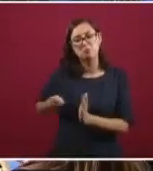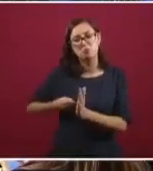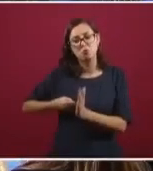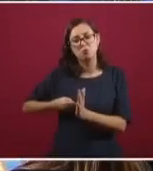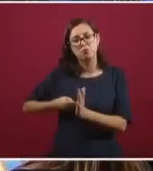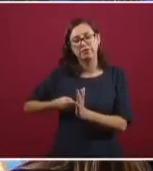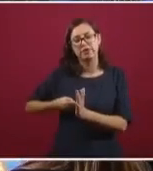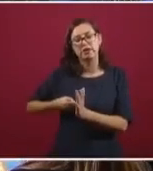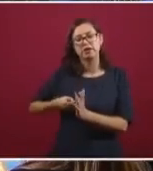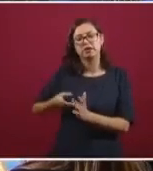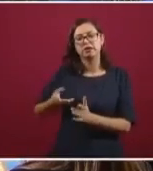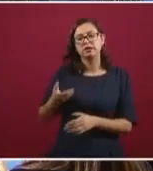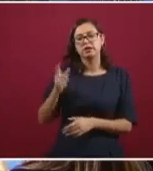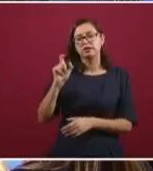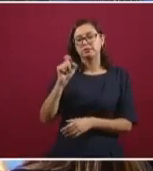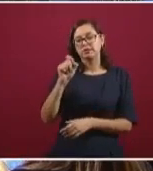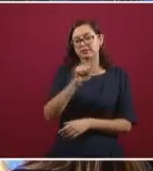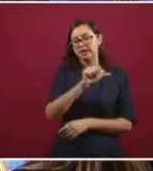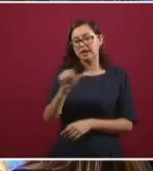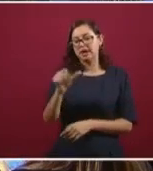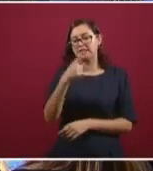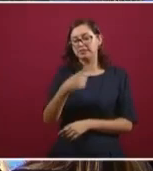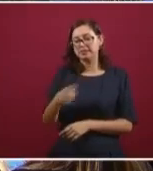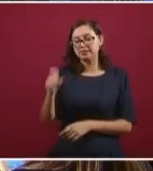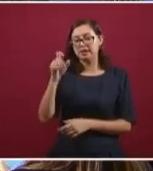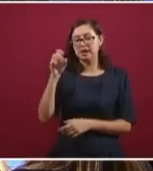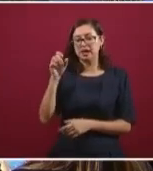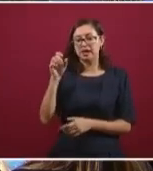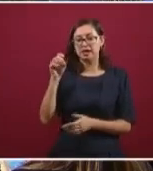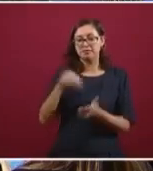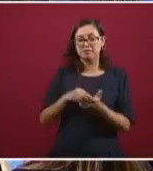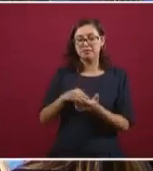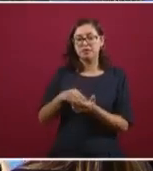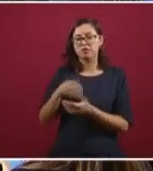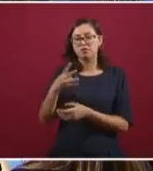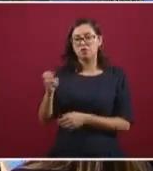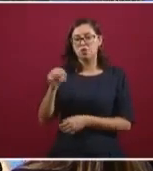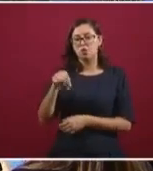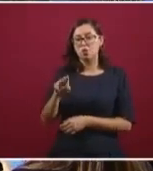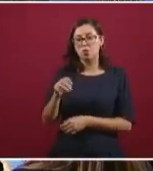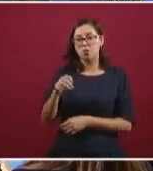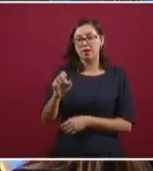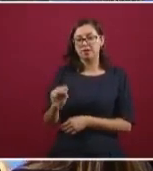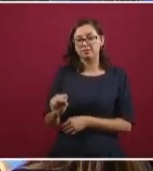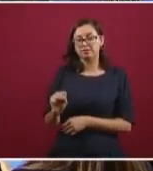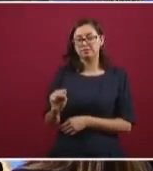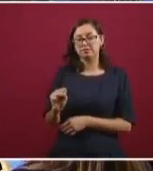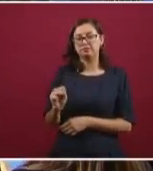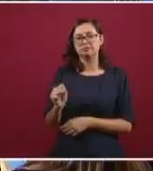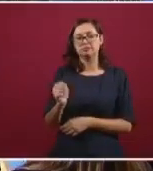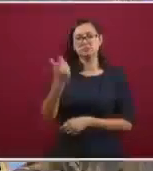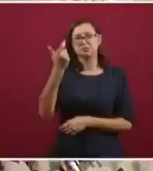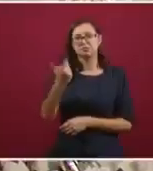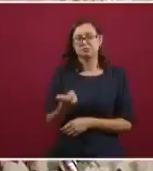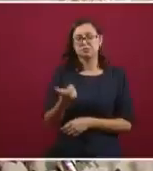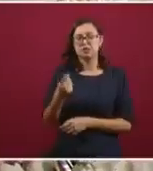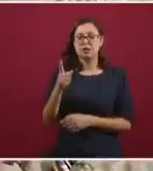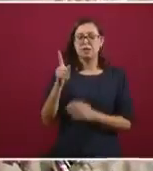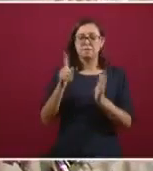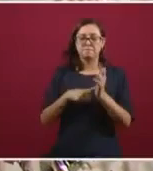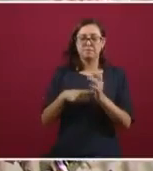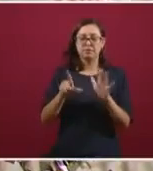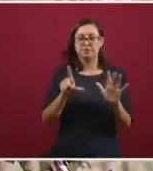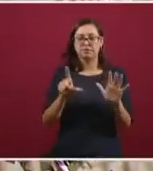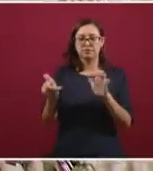de una multa de 20 a 6.400 UMAS, que en dinero es de